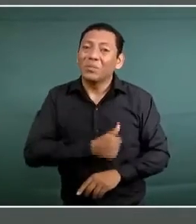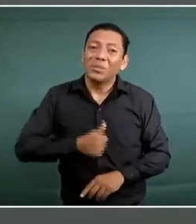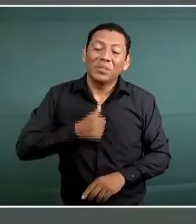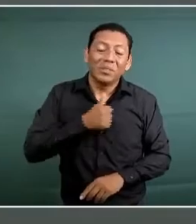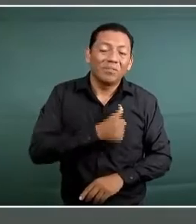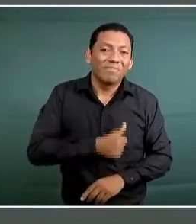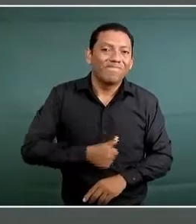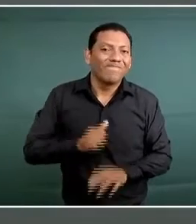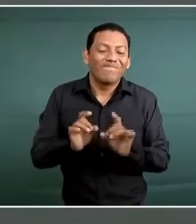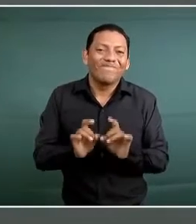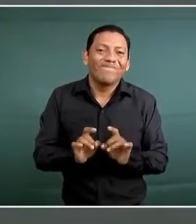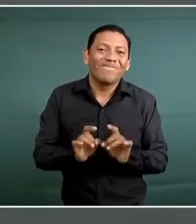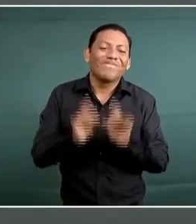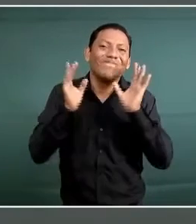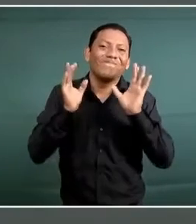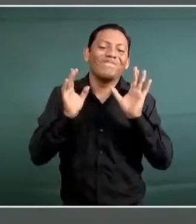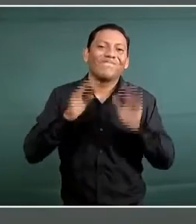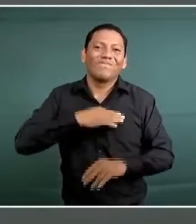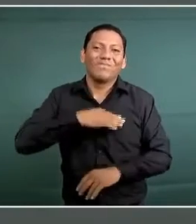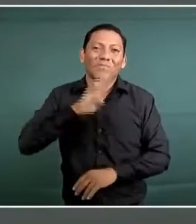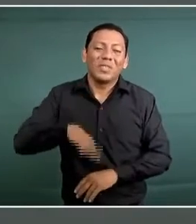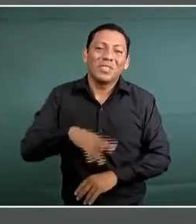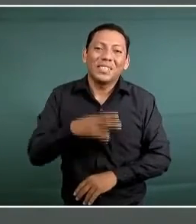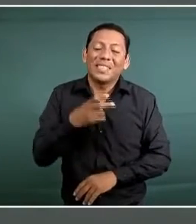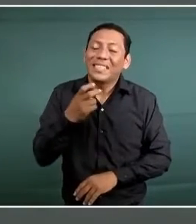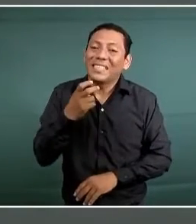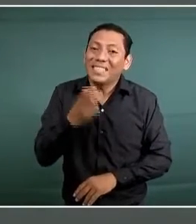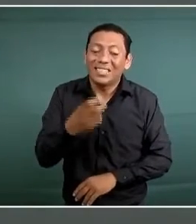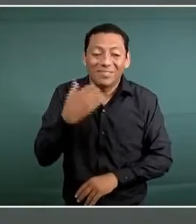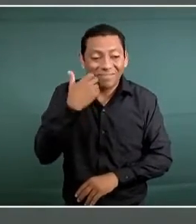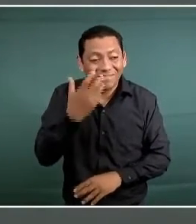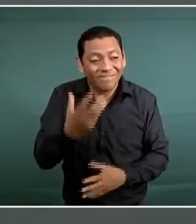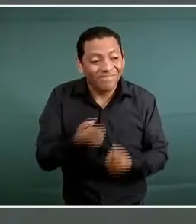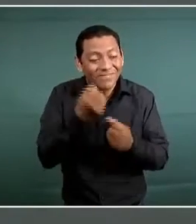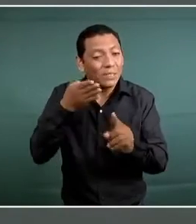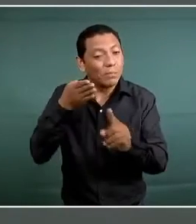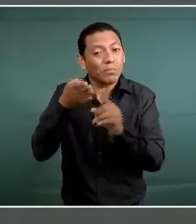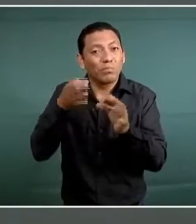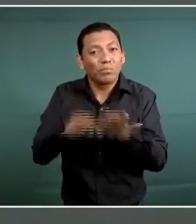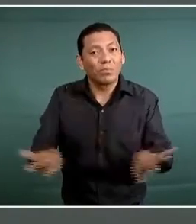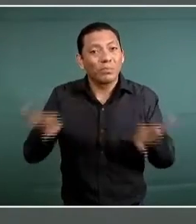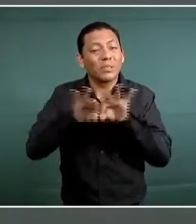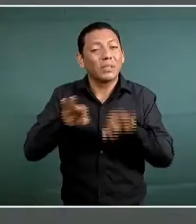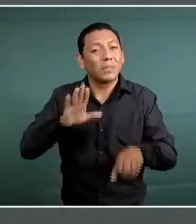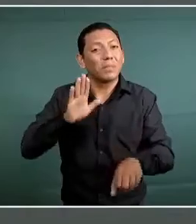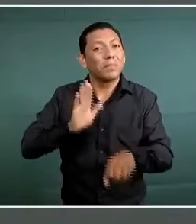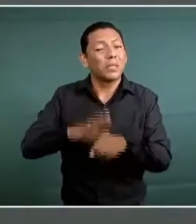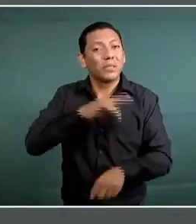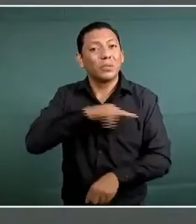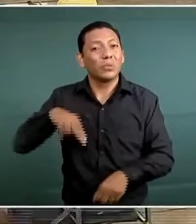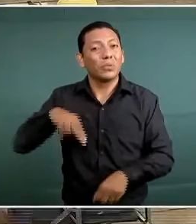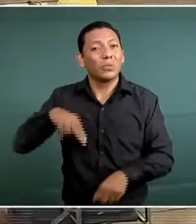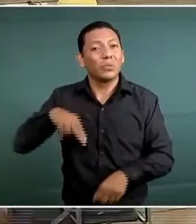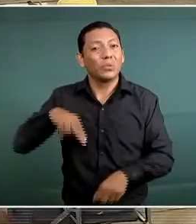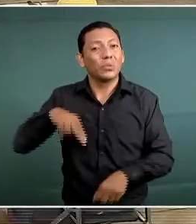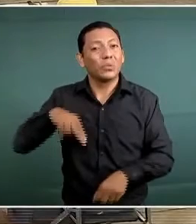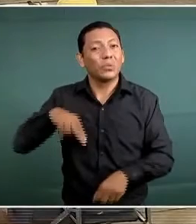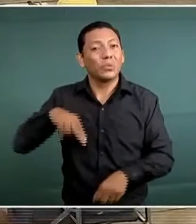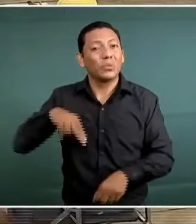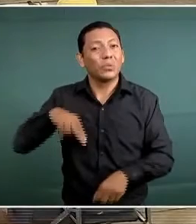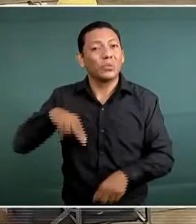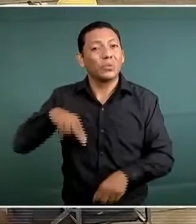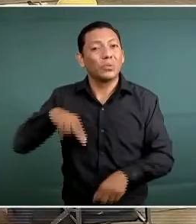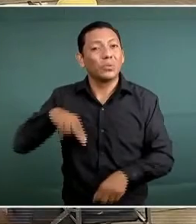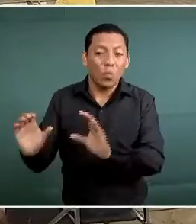pérdida de vidas humanas, que es el objetivo más importante que tiene el Sistema Nacional de Protección Civil,